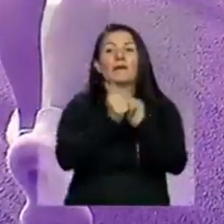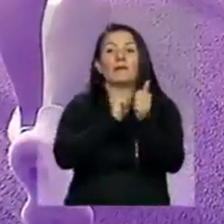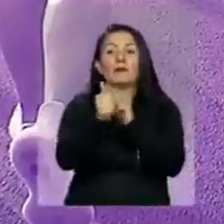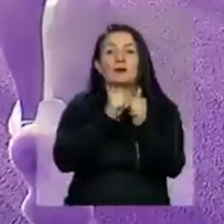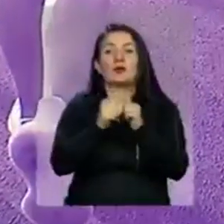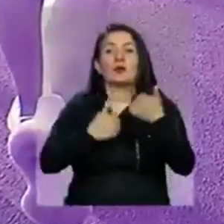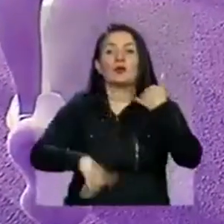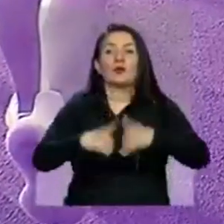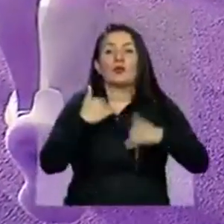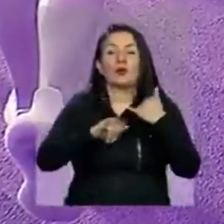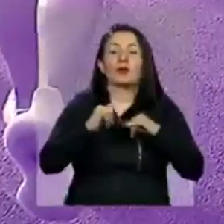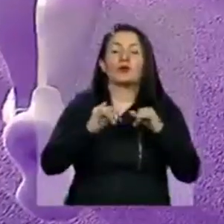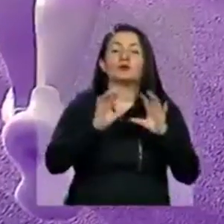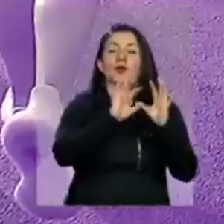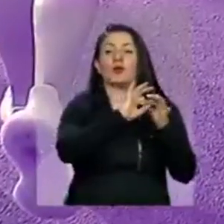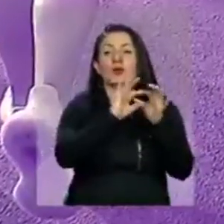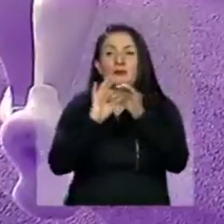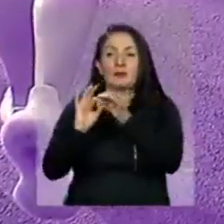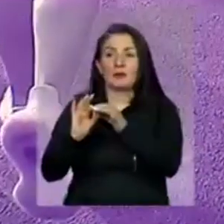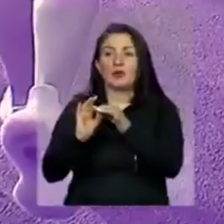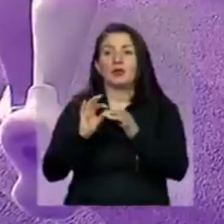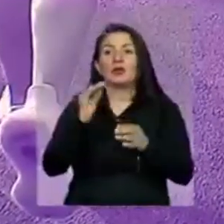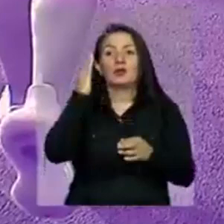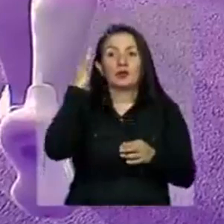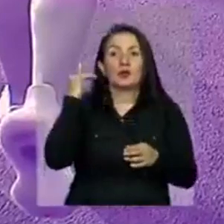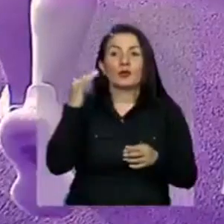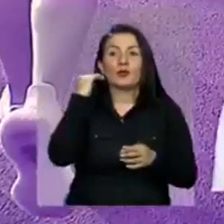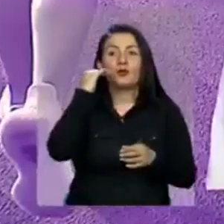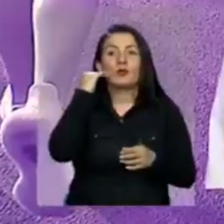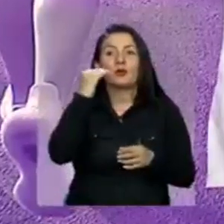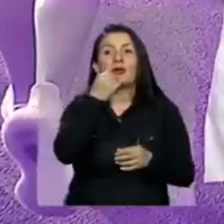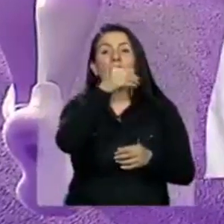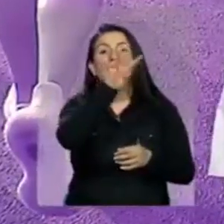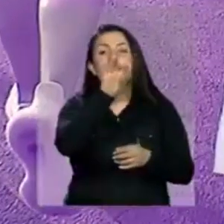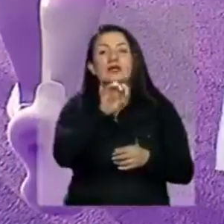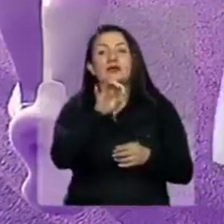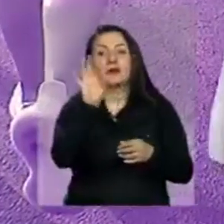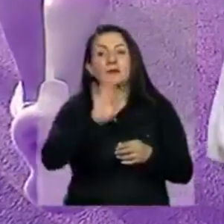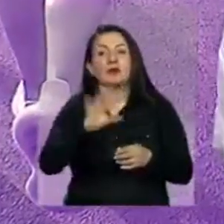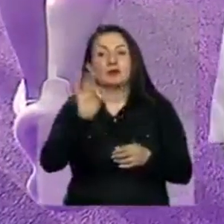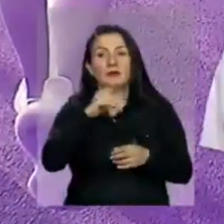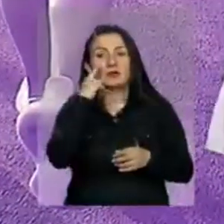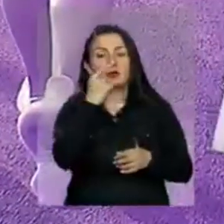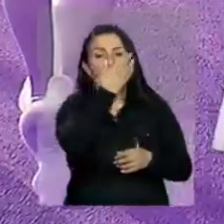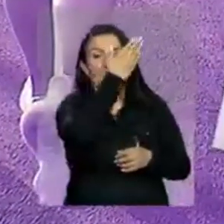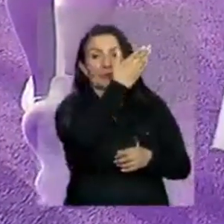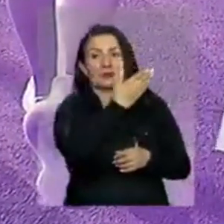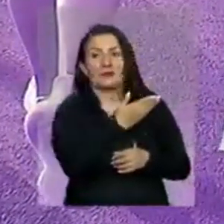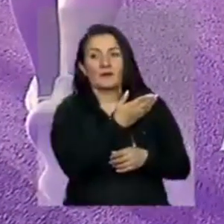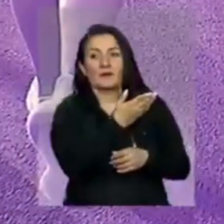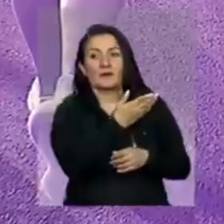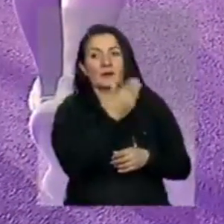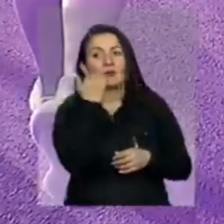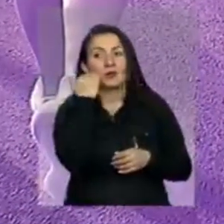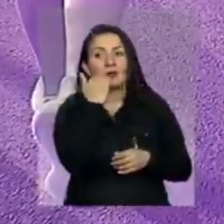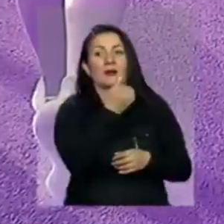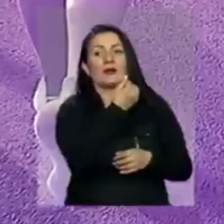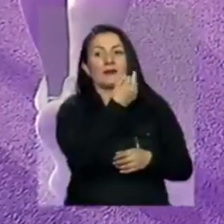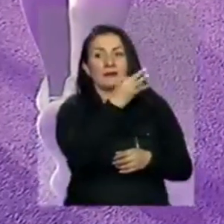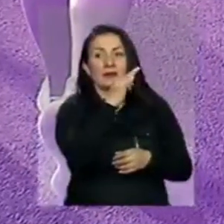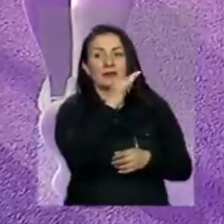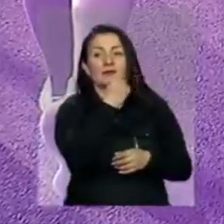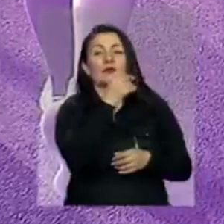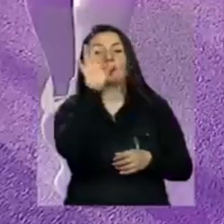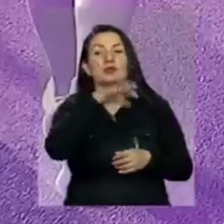en los Juegos Olímpicos de Tokio fueron mujeres. El 19% de deportistas en Juegos Paralímpicos en Tokio también fueron mujeres y solo